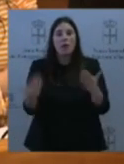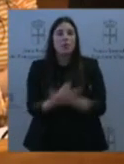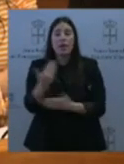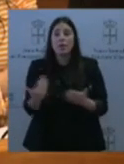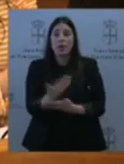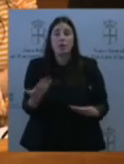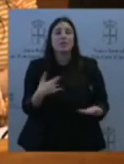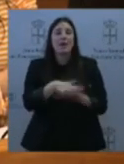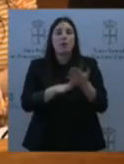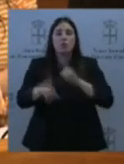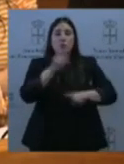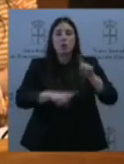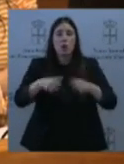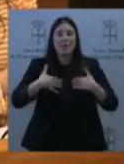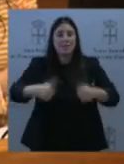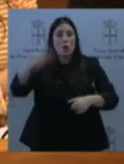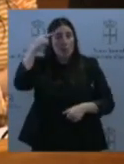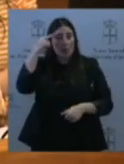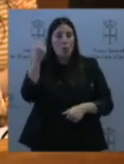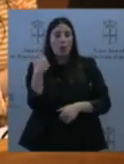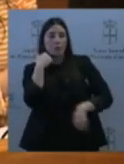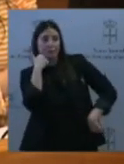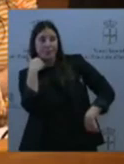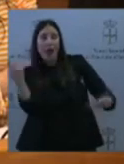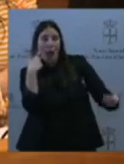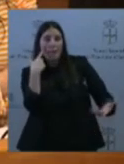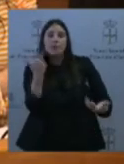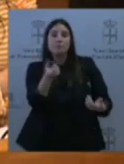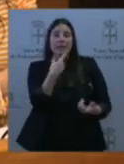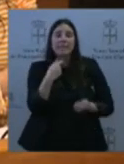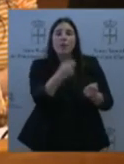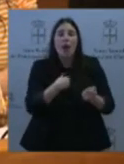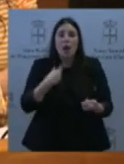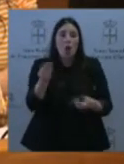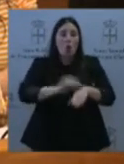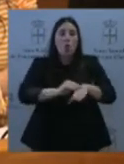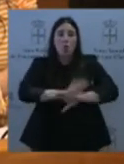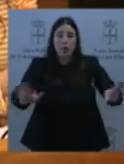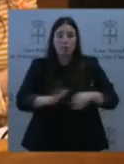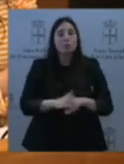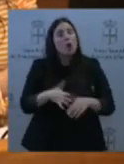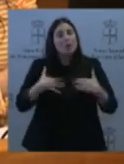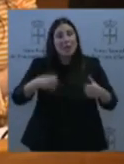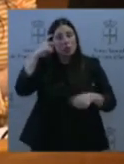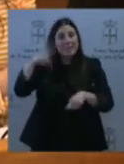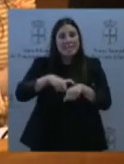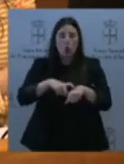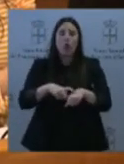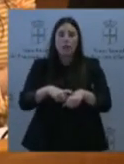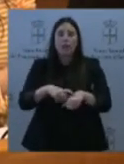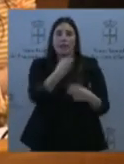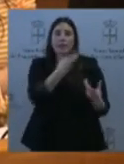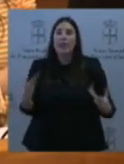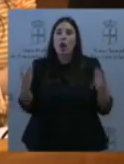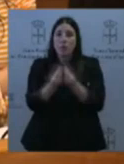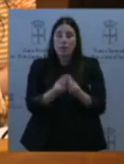pasiva, esperando que tomando algo se curen. La salud psicológica requiere un acompañamiento, requiere ayuda para actuar, para superar, para ser un sujeto, para